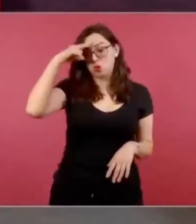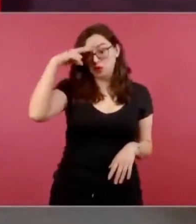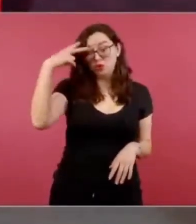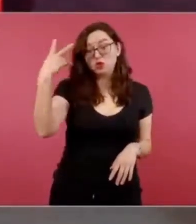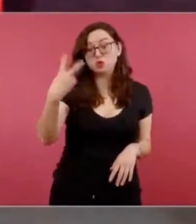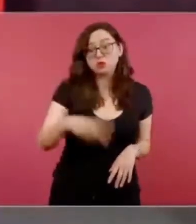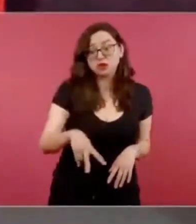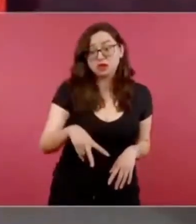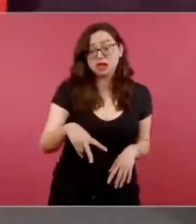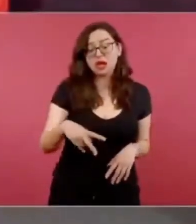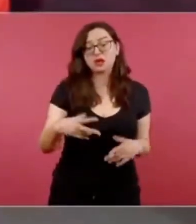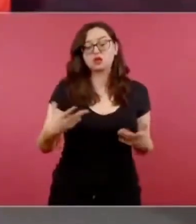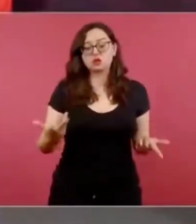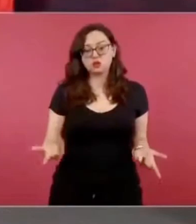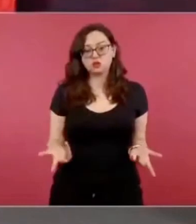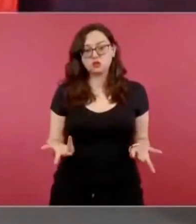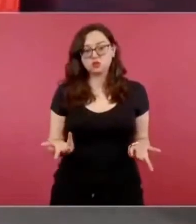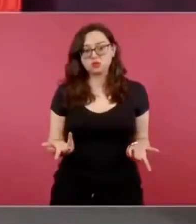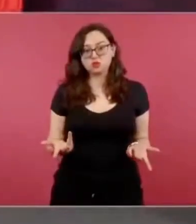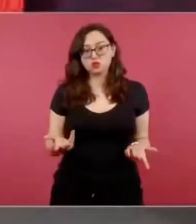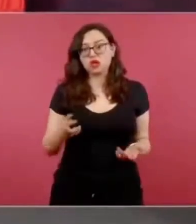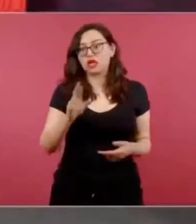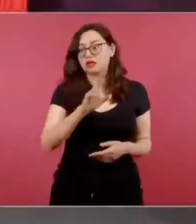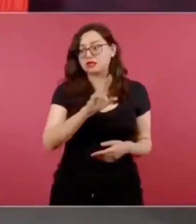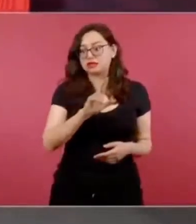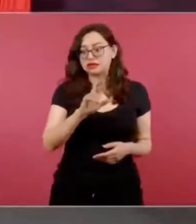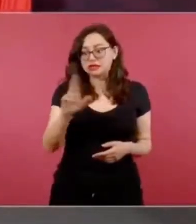pública, de la res pública,